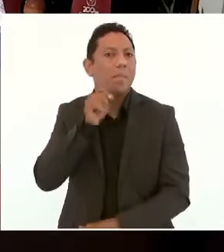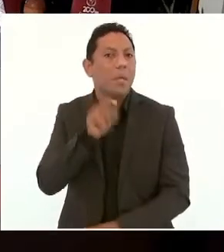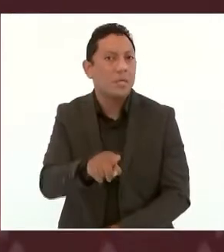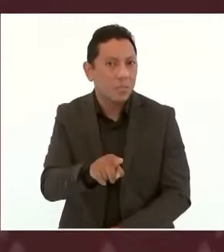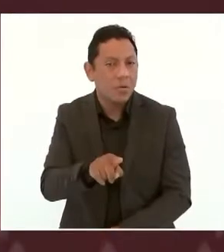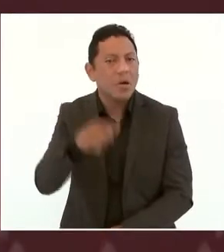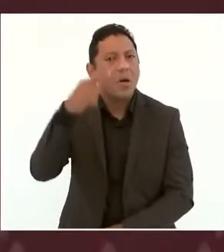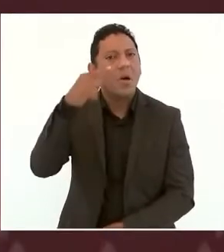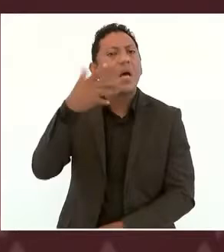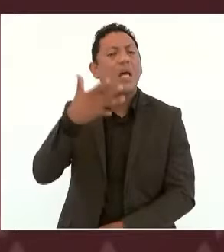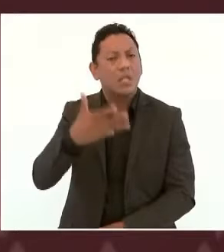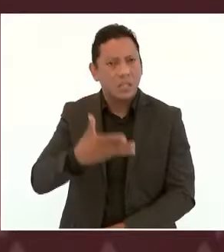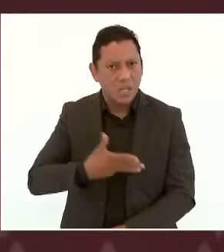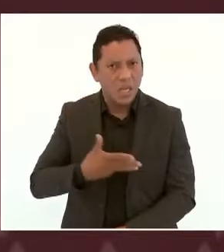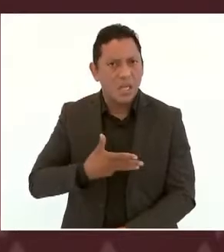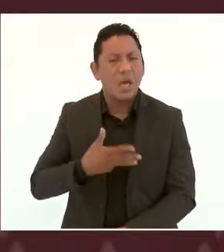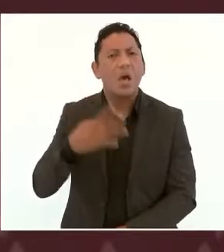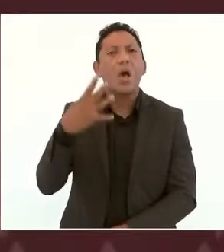hay